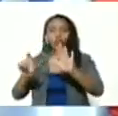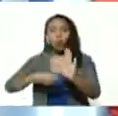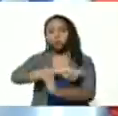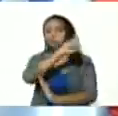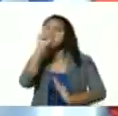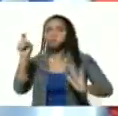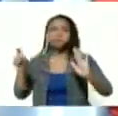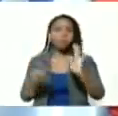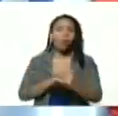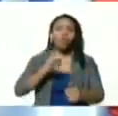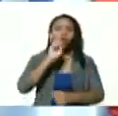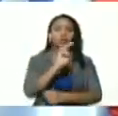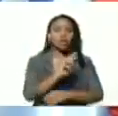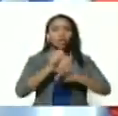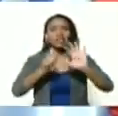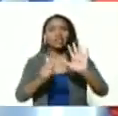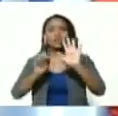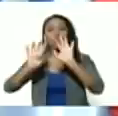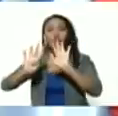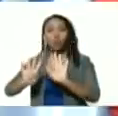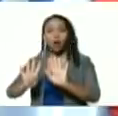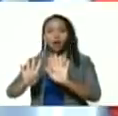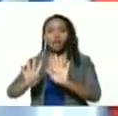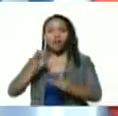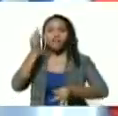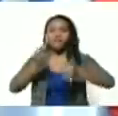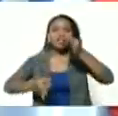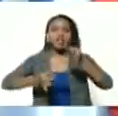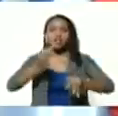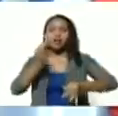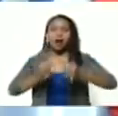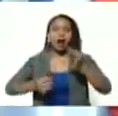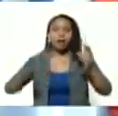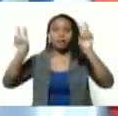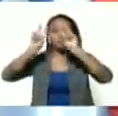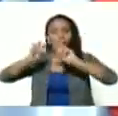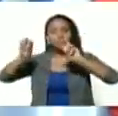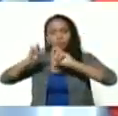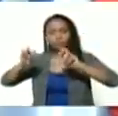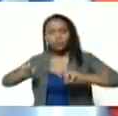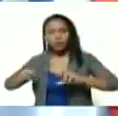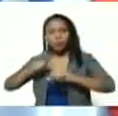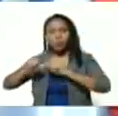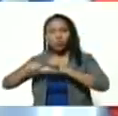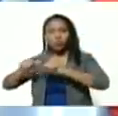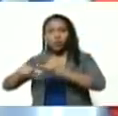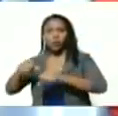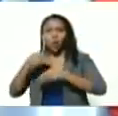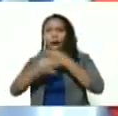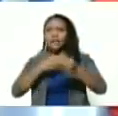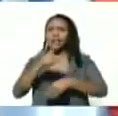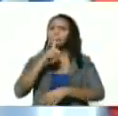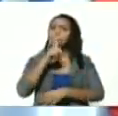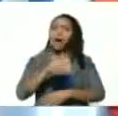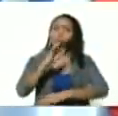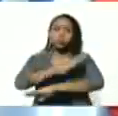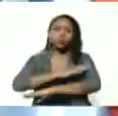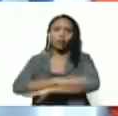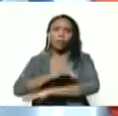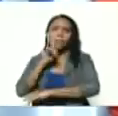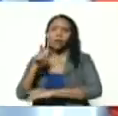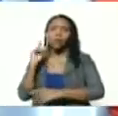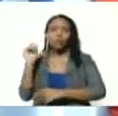de 269 fiscales investigados y procesados por hacer lo malo, por no